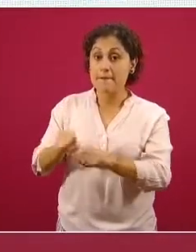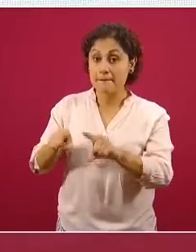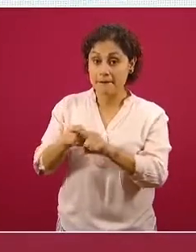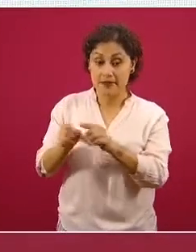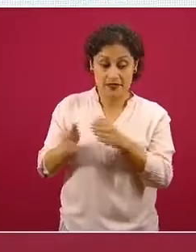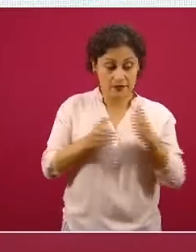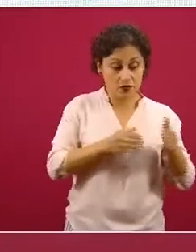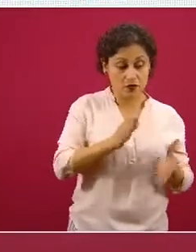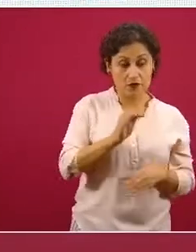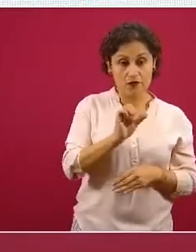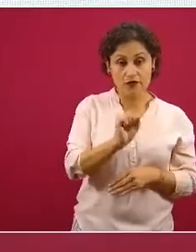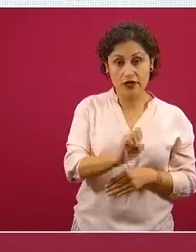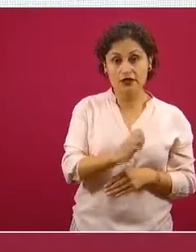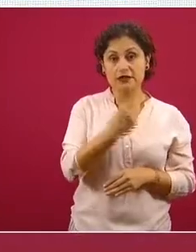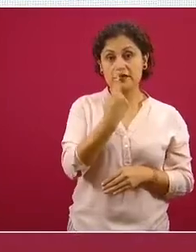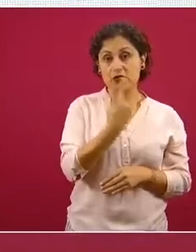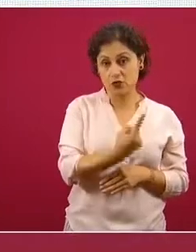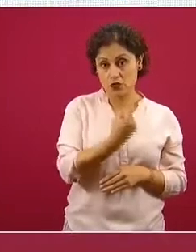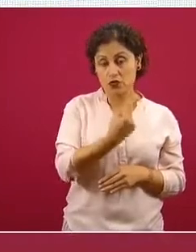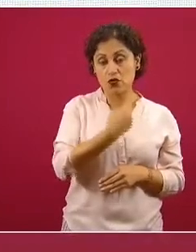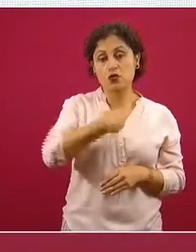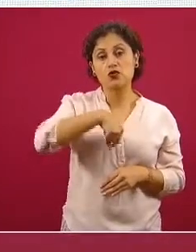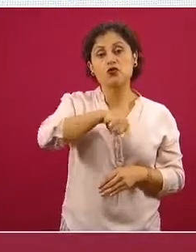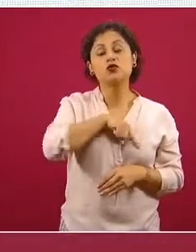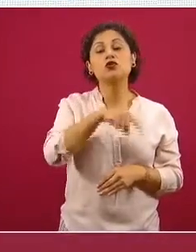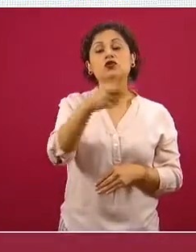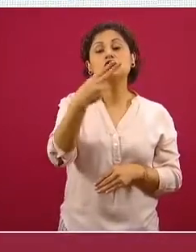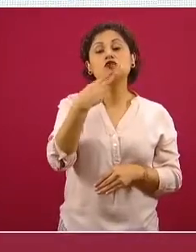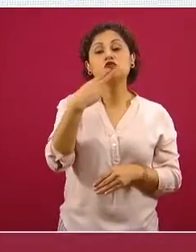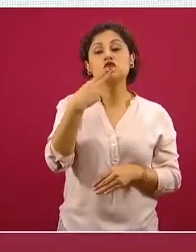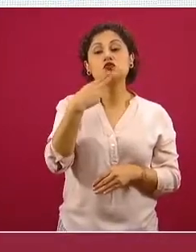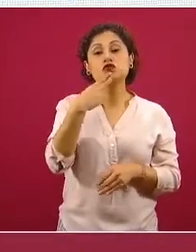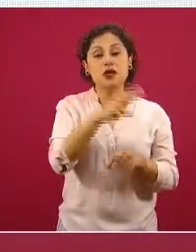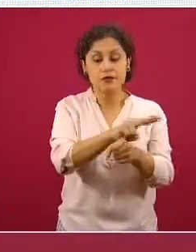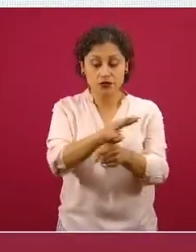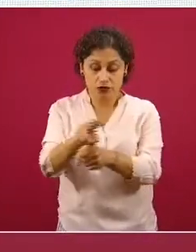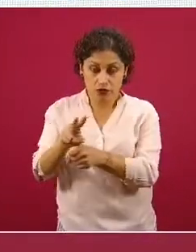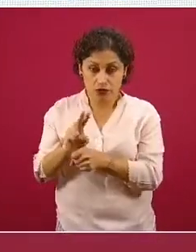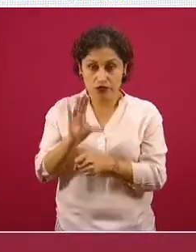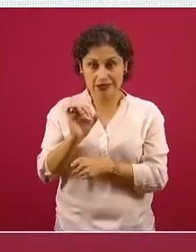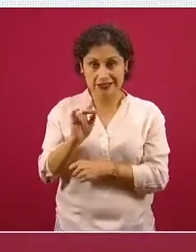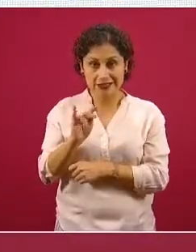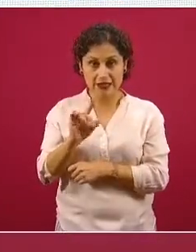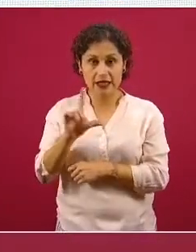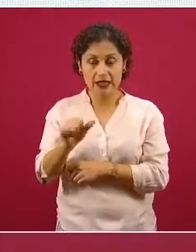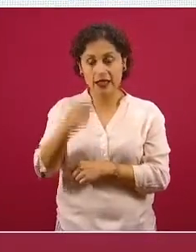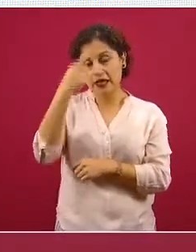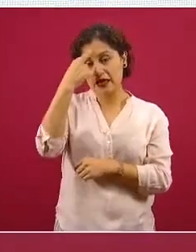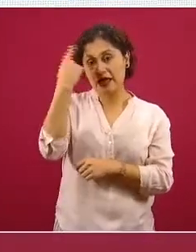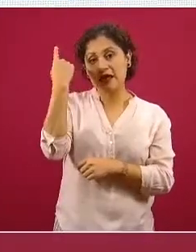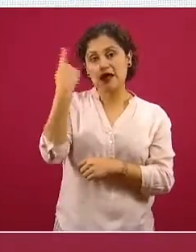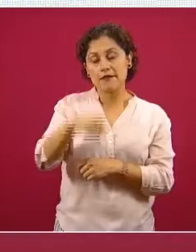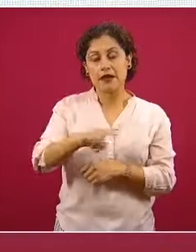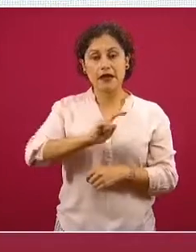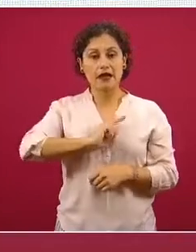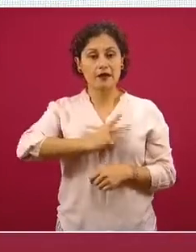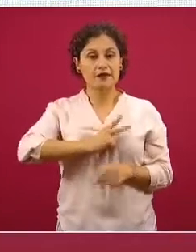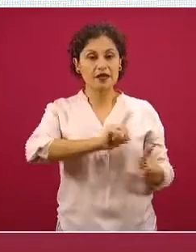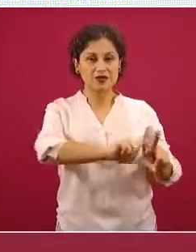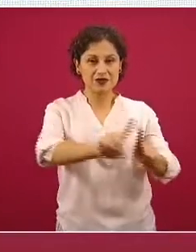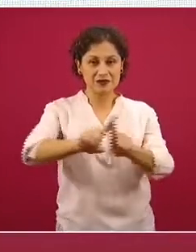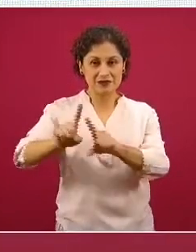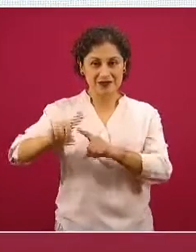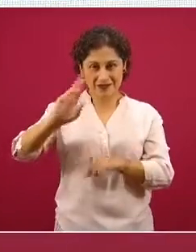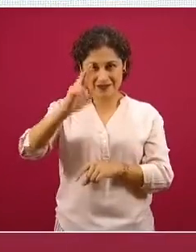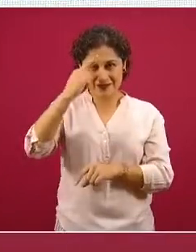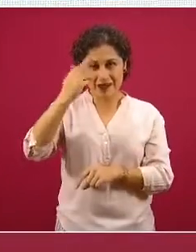utilizamos el modelo o la infraestructura del sistema de vigilancia Centinela para hacer mapeos de virus, y recuerdan que los presentamos